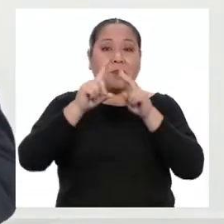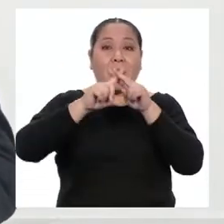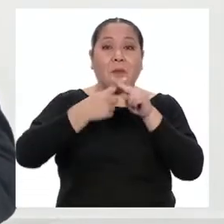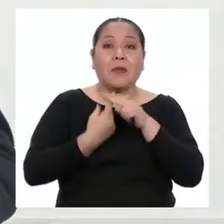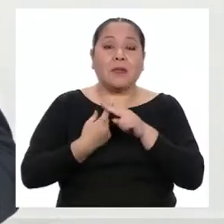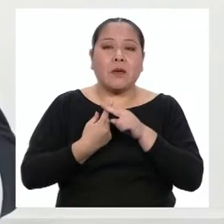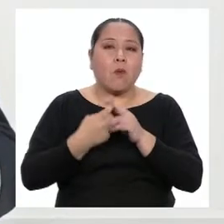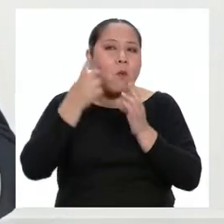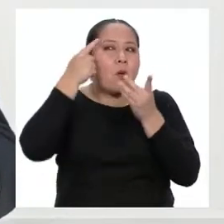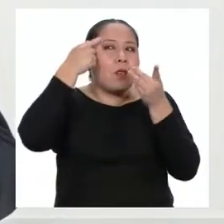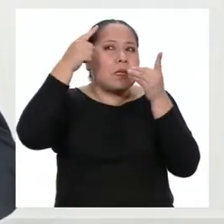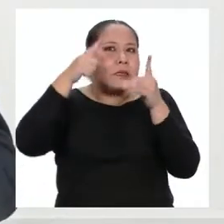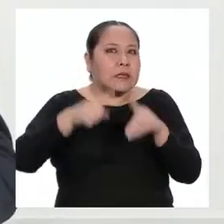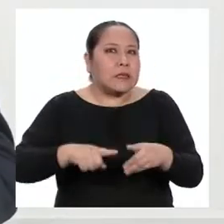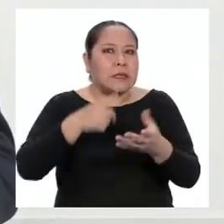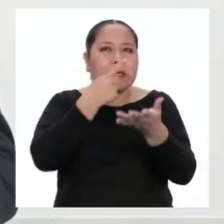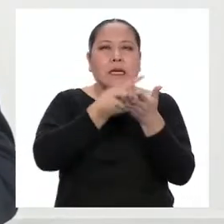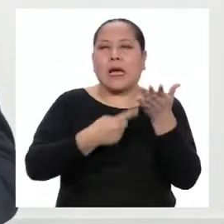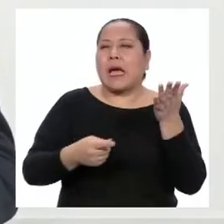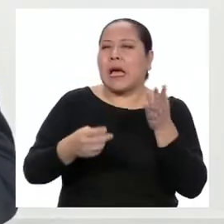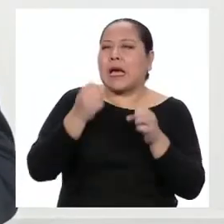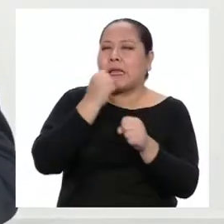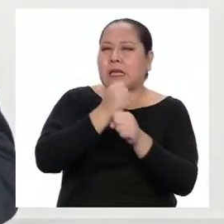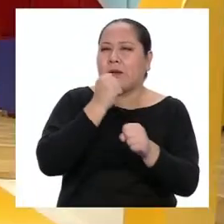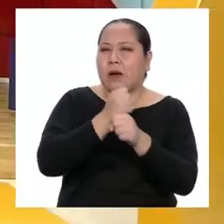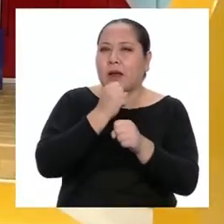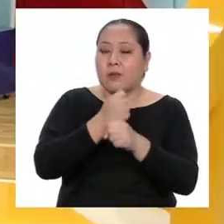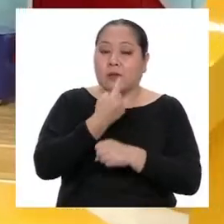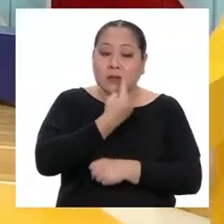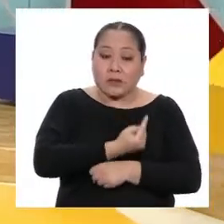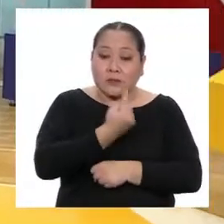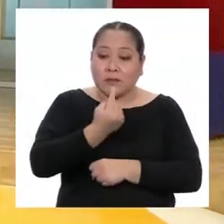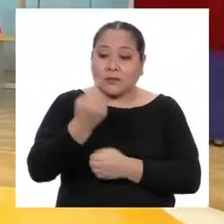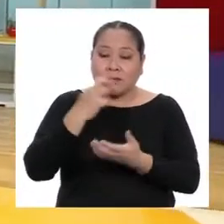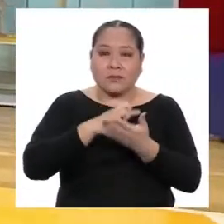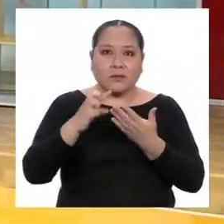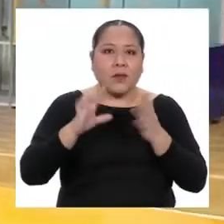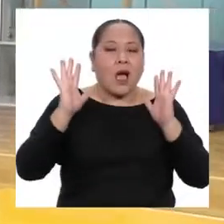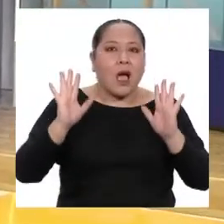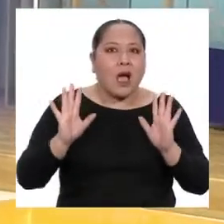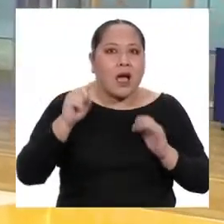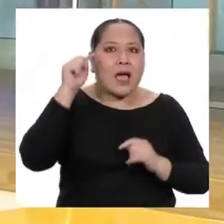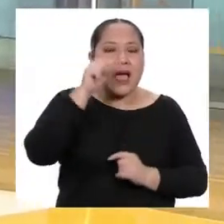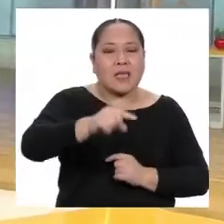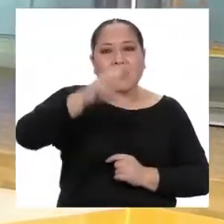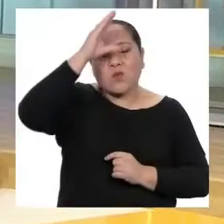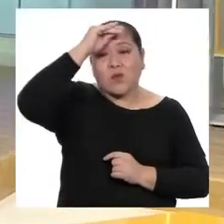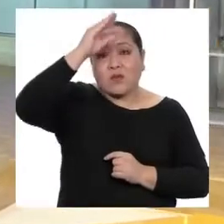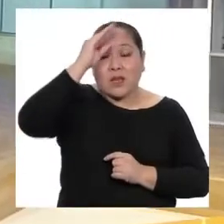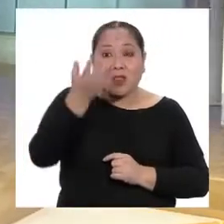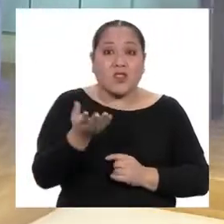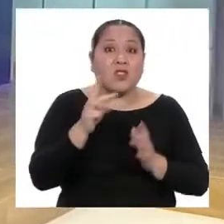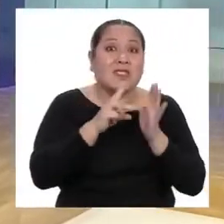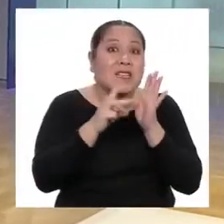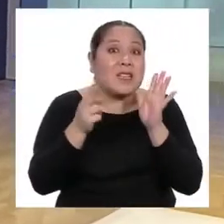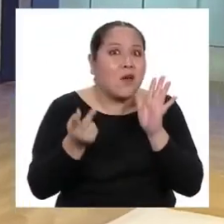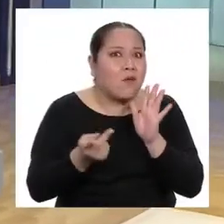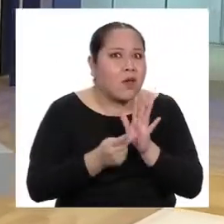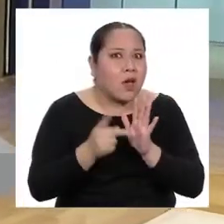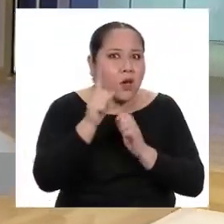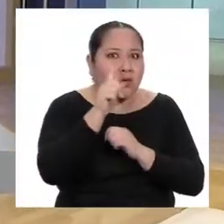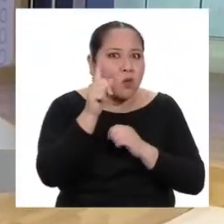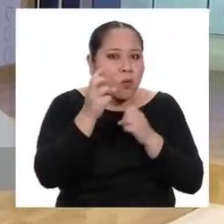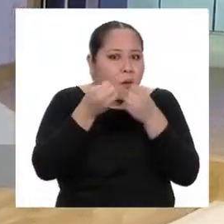por decidir qué trabajaremos en cada programa. Uy, chicas y chicos, eso quiere decir que no se